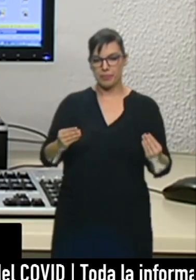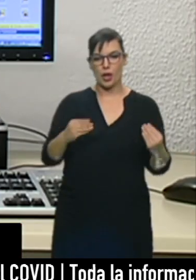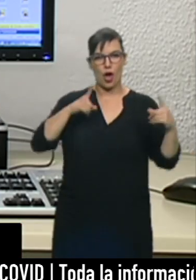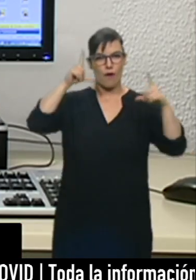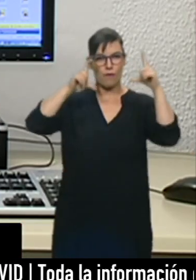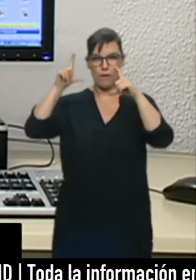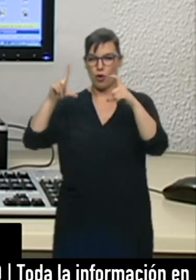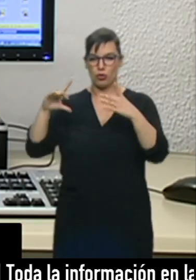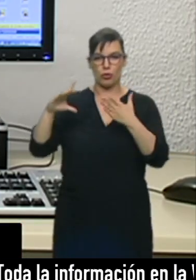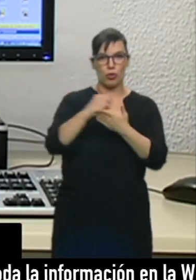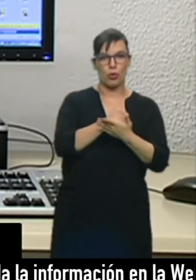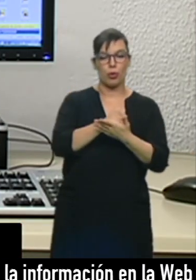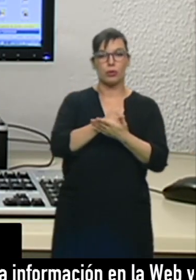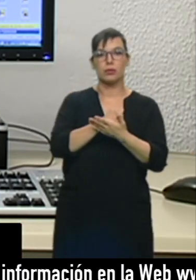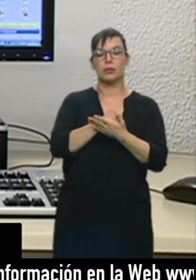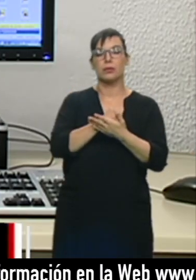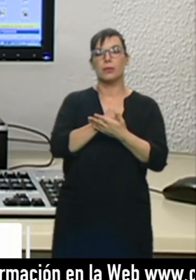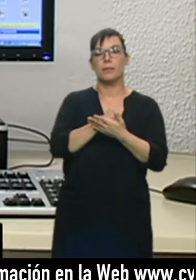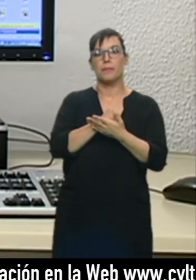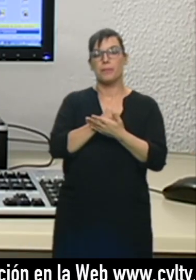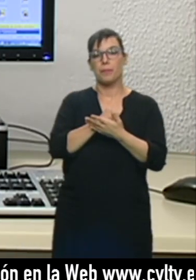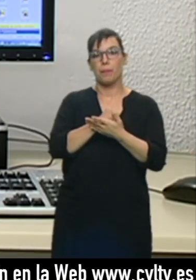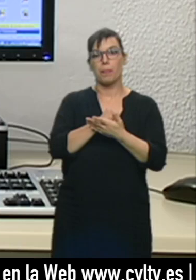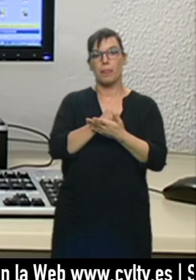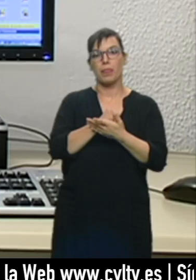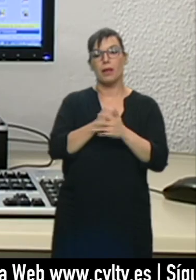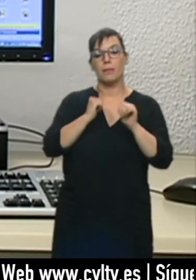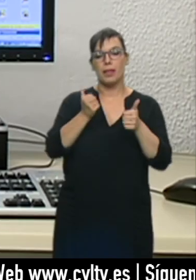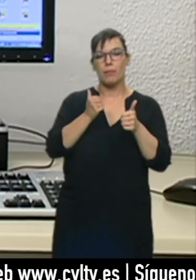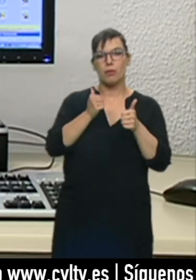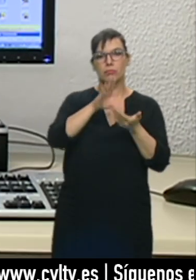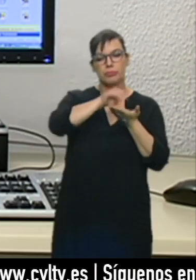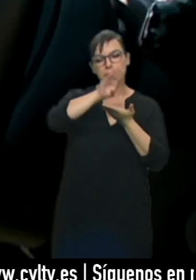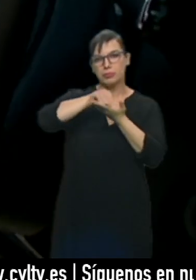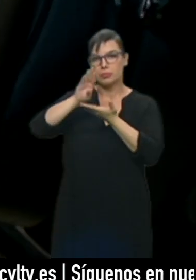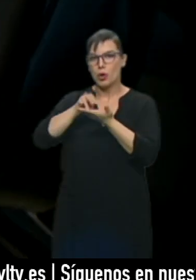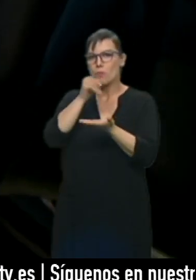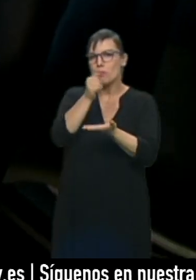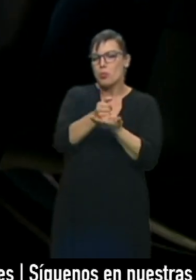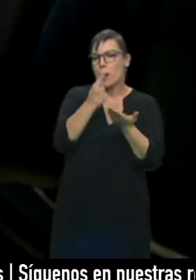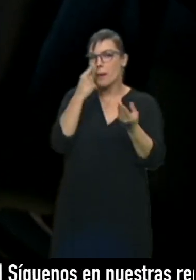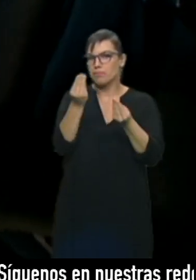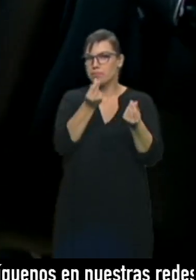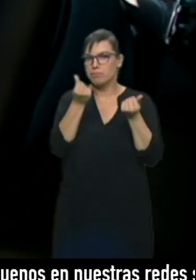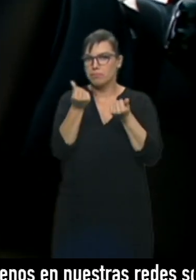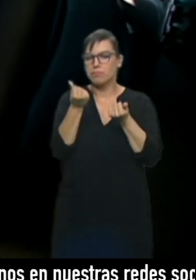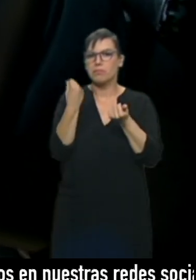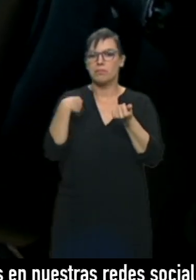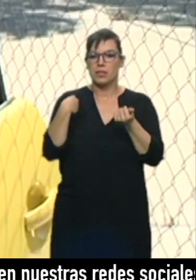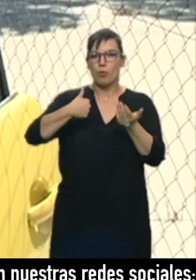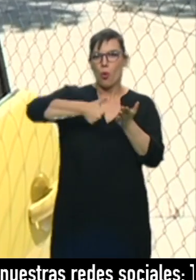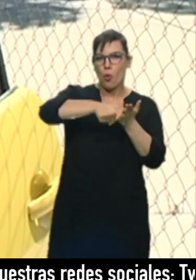Fotografiamos todo el lugar, recogemos todos los indicios que pueda haber, tanto los foscópicos,